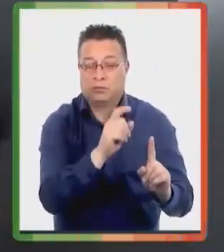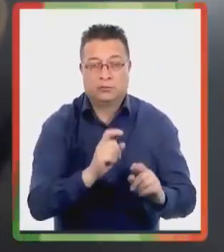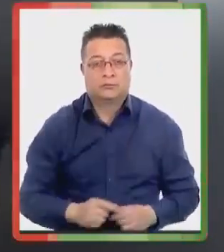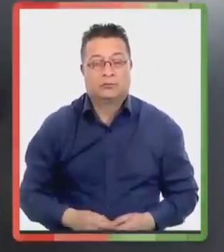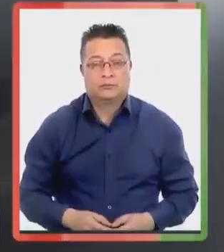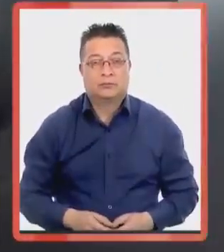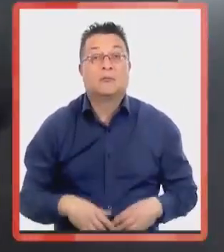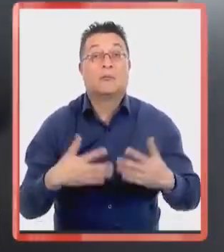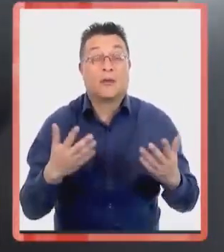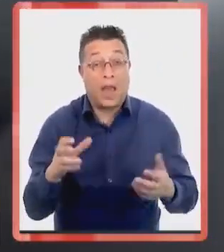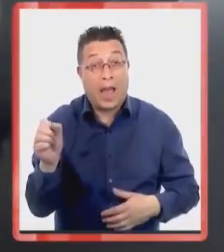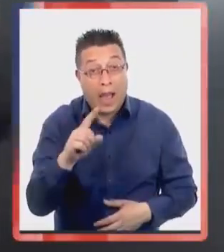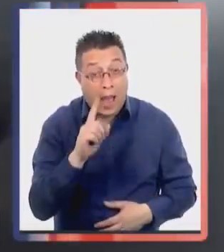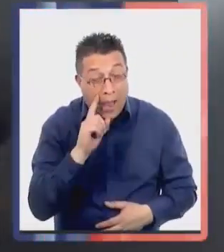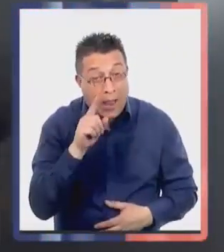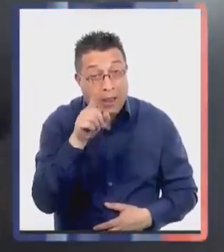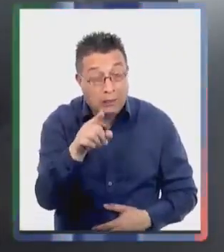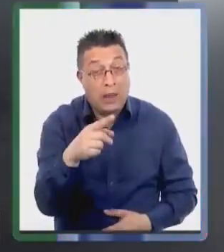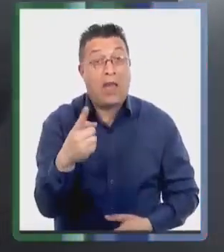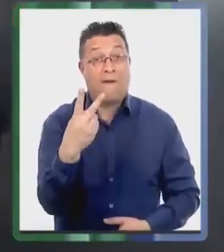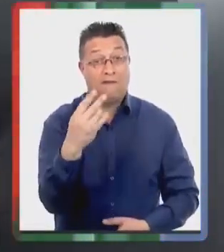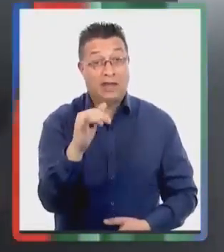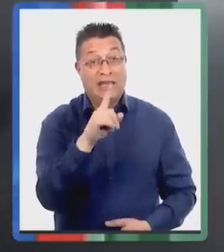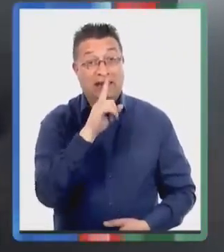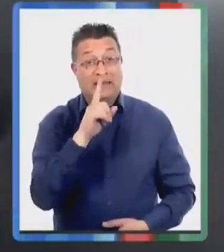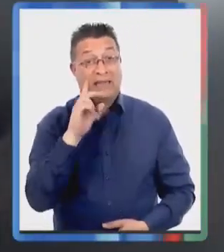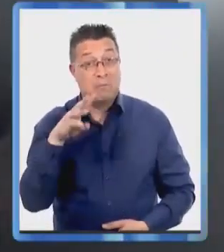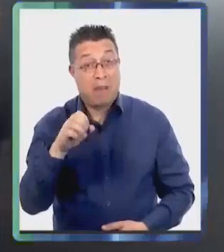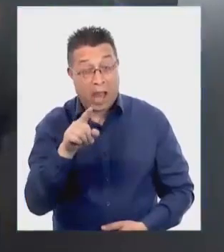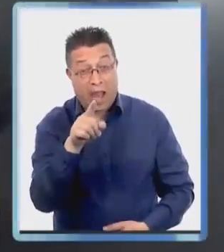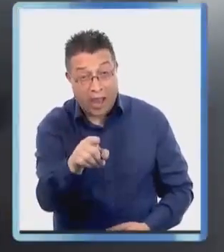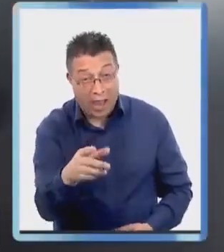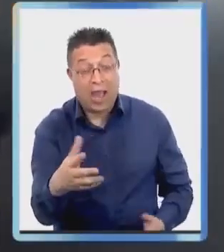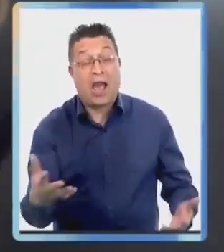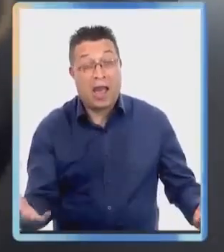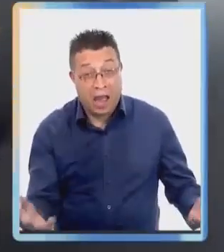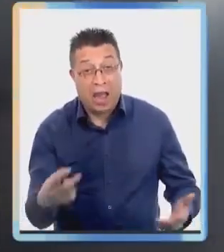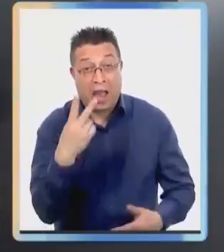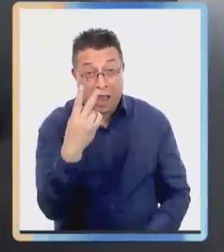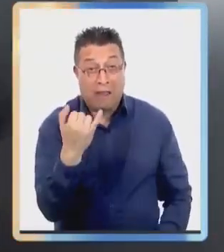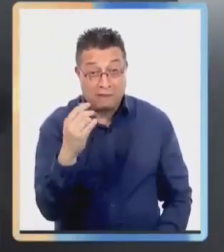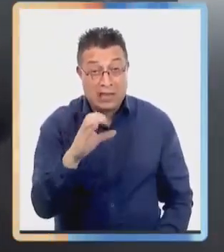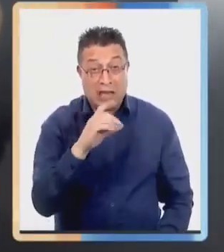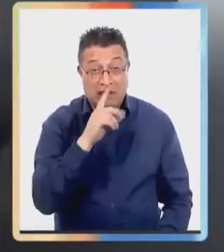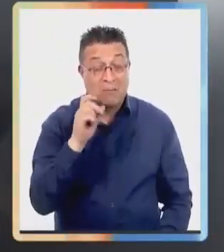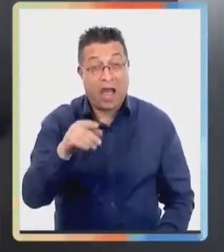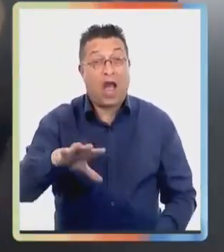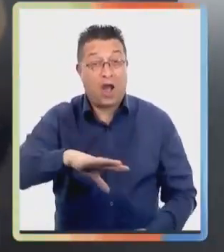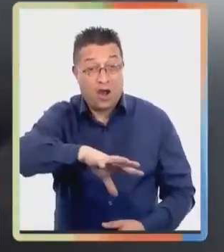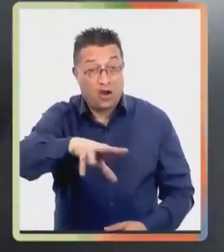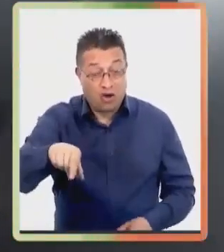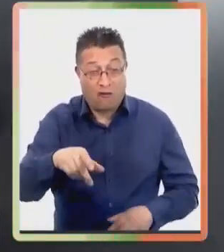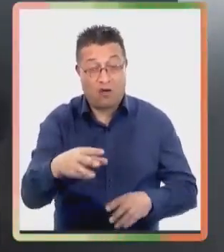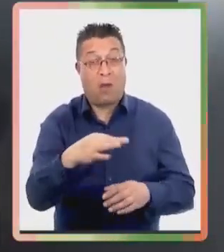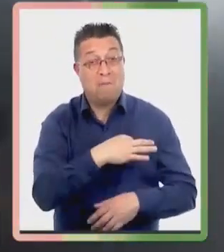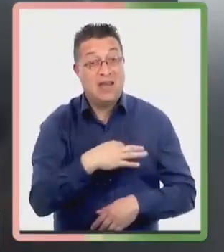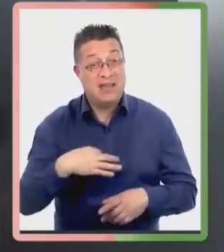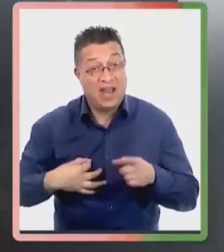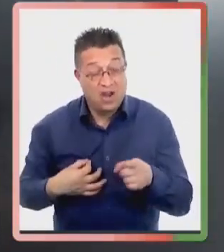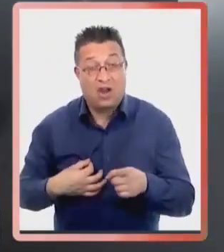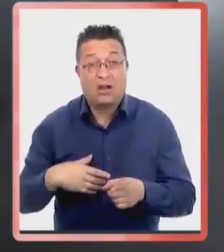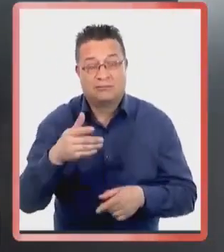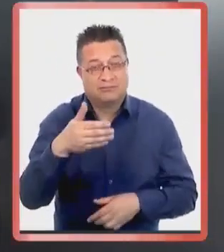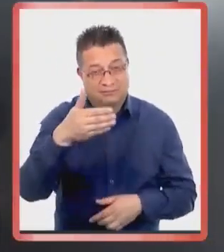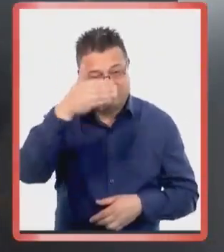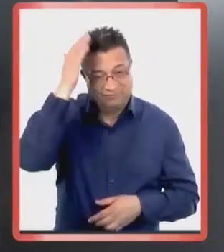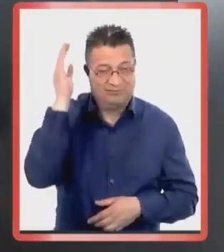que ser muy cara y raja para dar las rascas excusas que estás dando. Mira, Giorgio, un consejo,